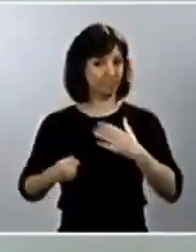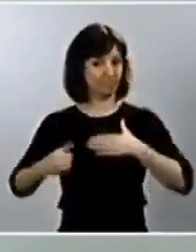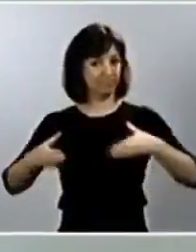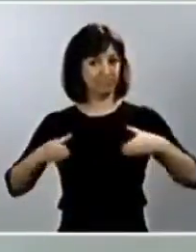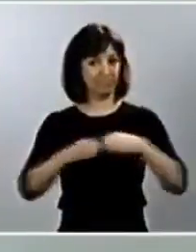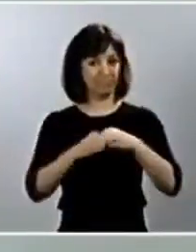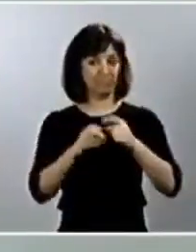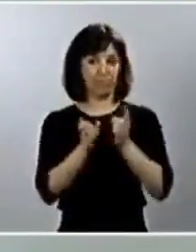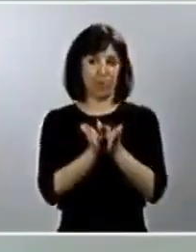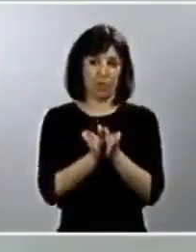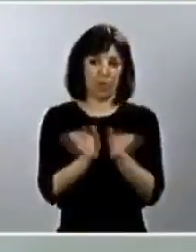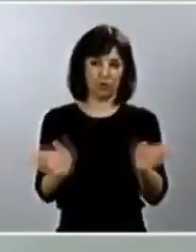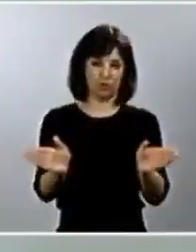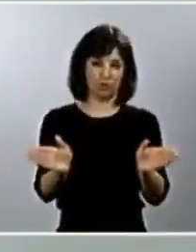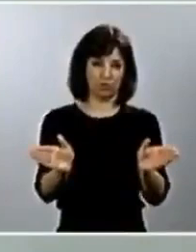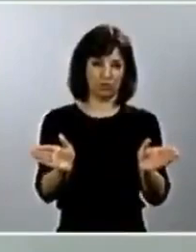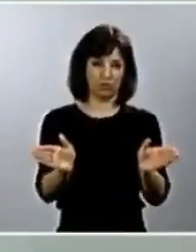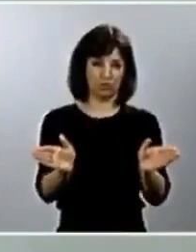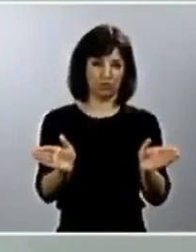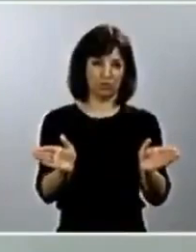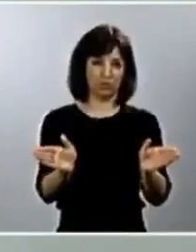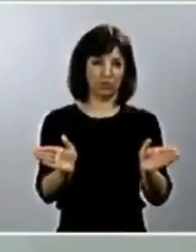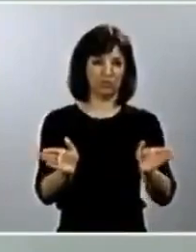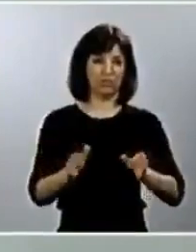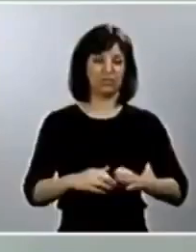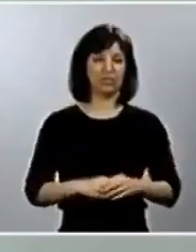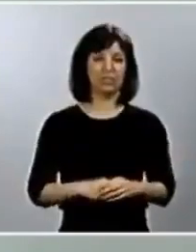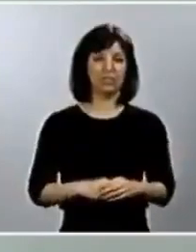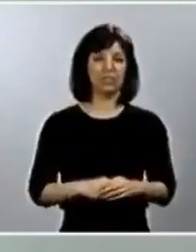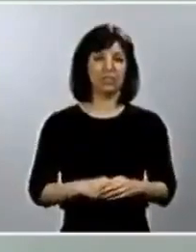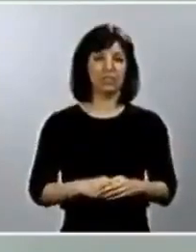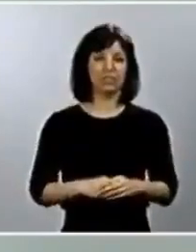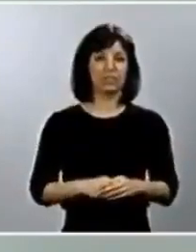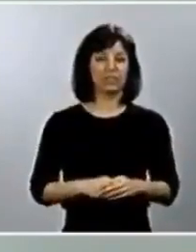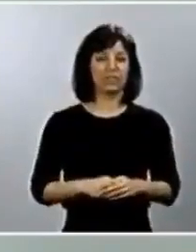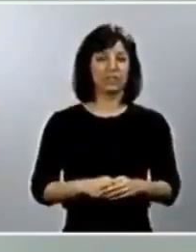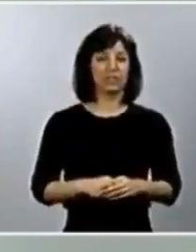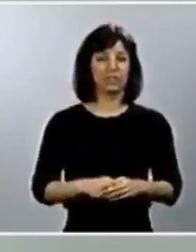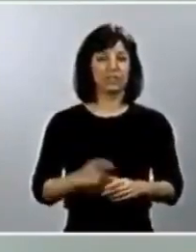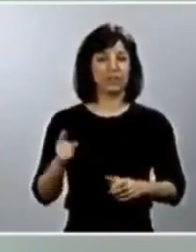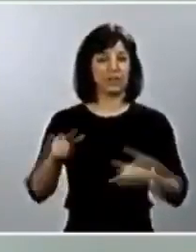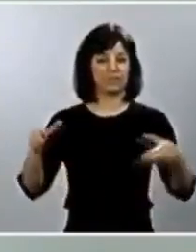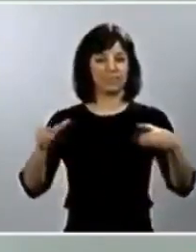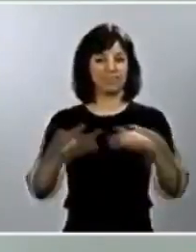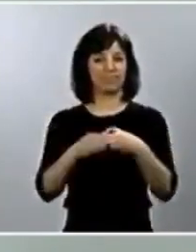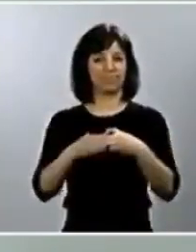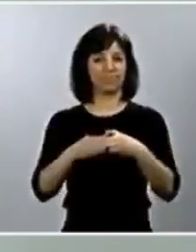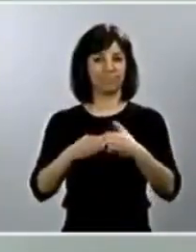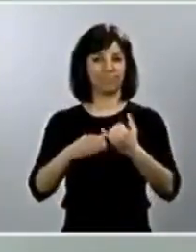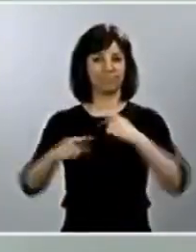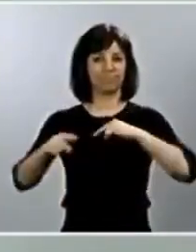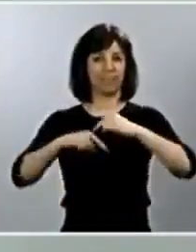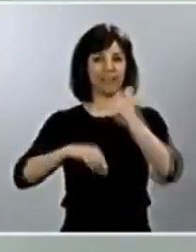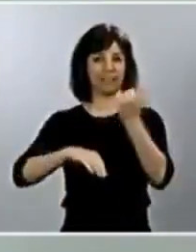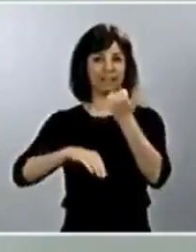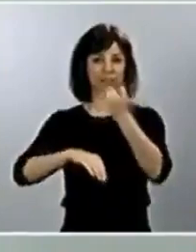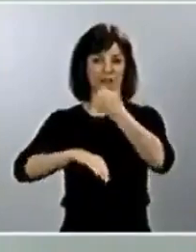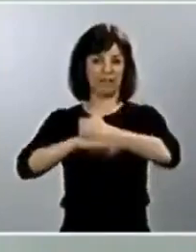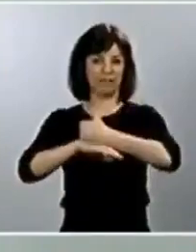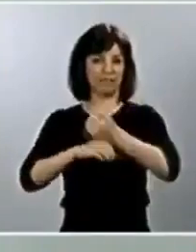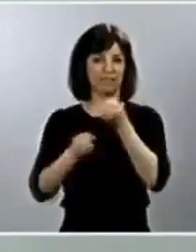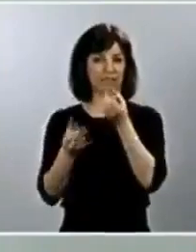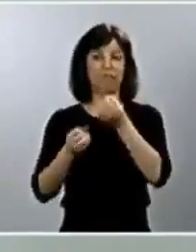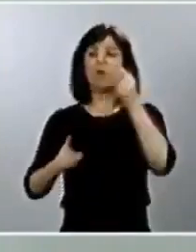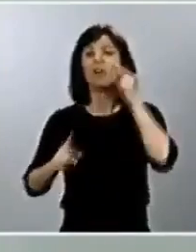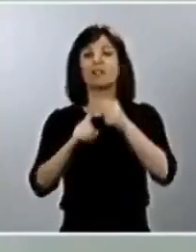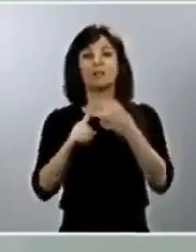Una, pues a través de la jefatura de información, con el objetivo de evitar el estrés social